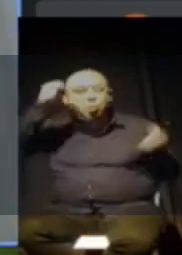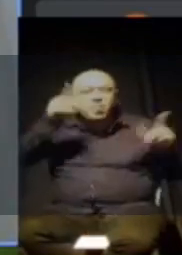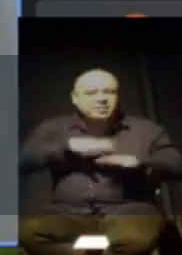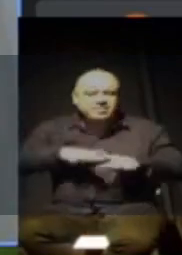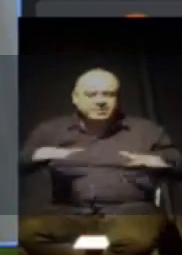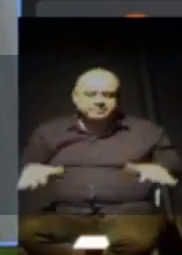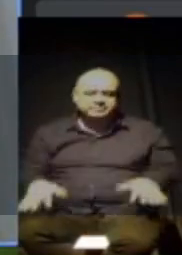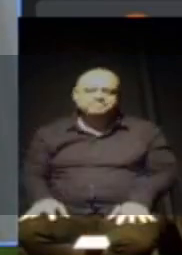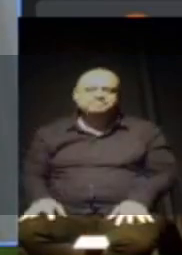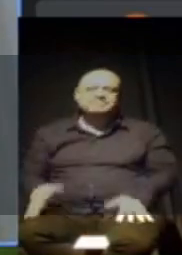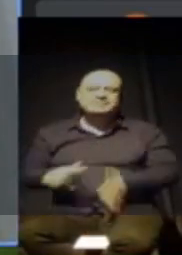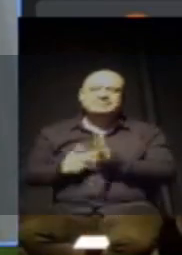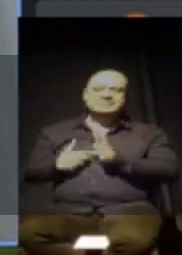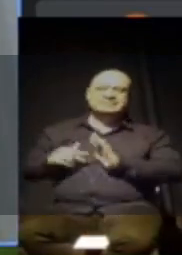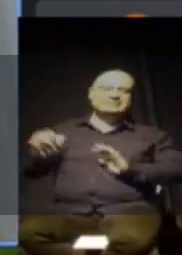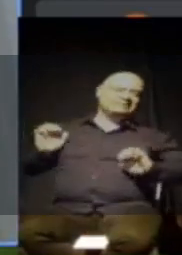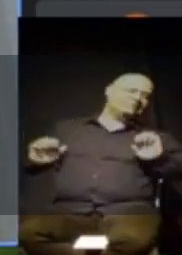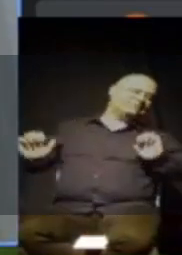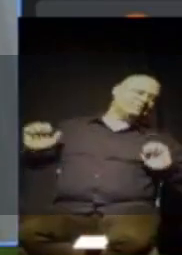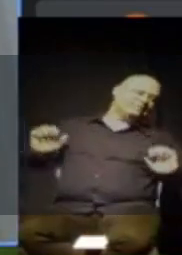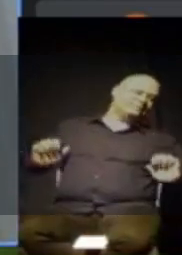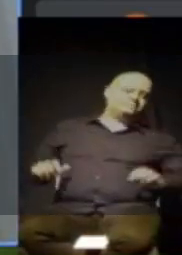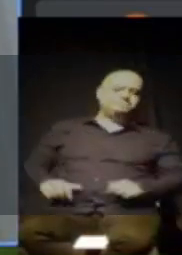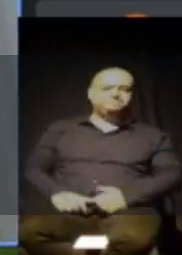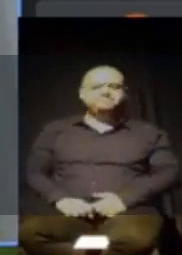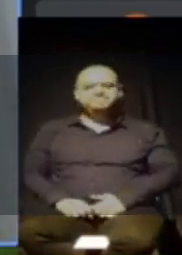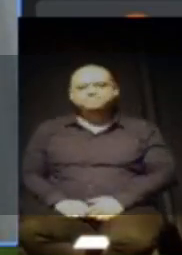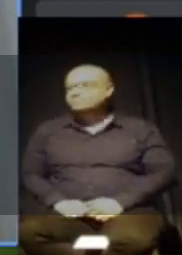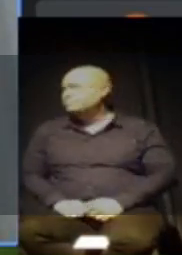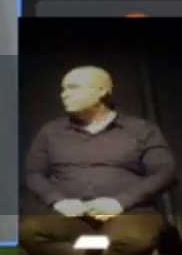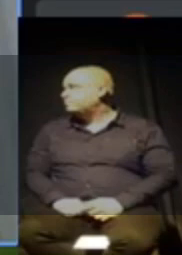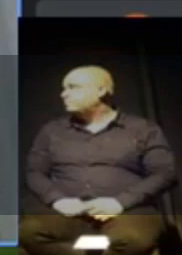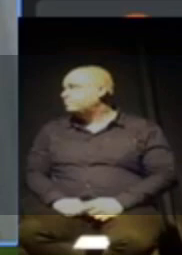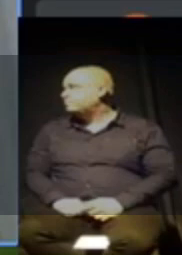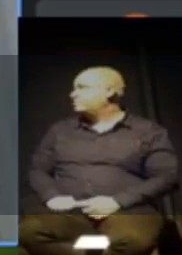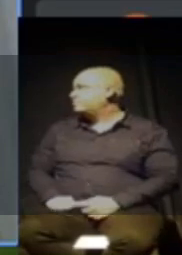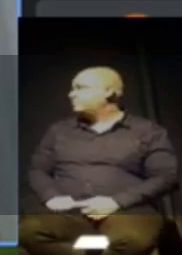Ya tenemos una prevención frente a ello. En el caso